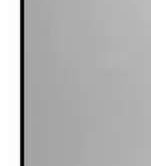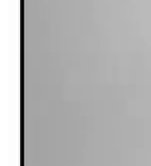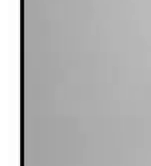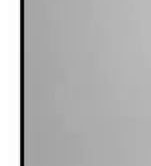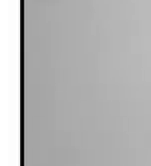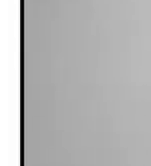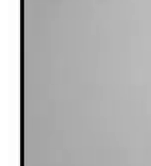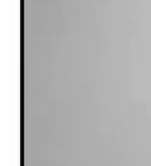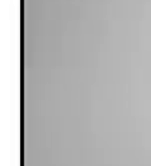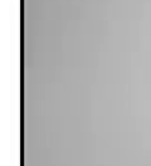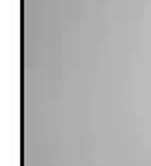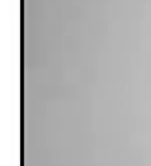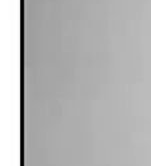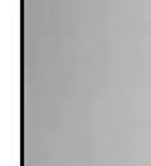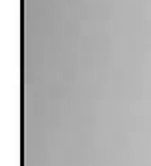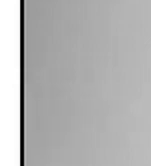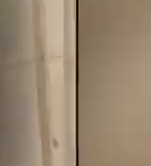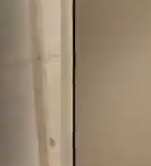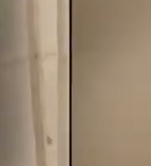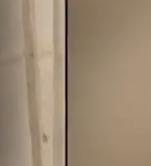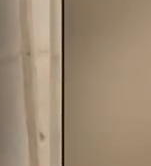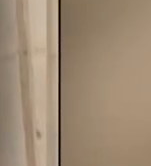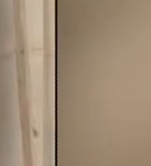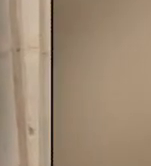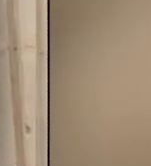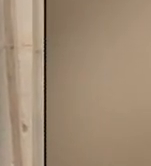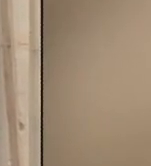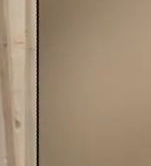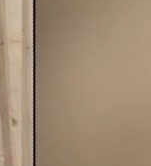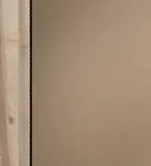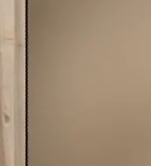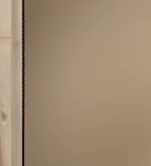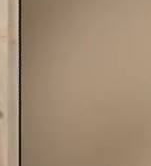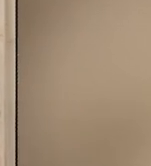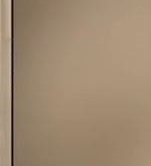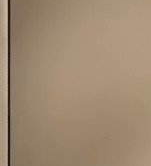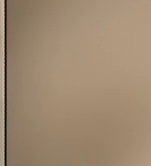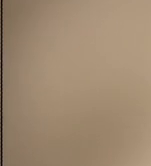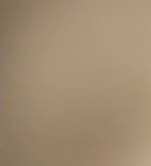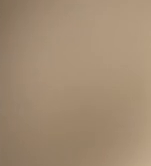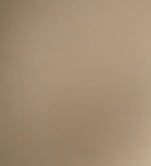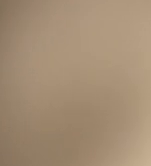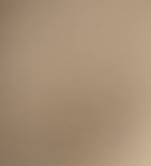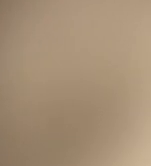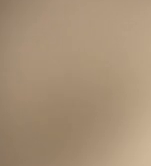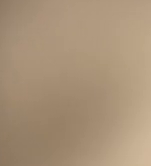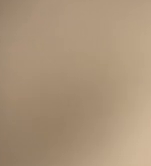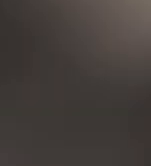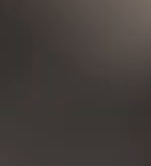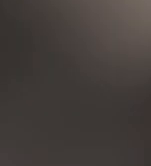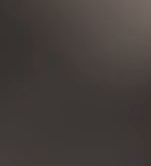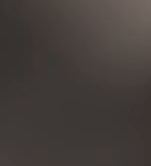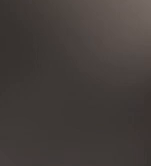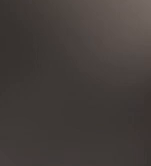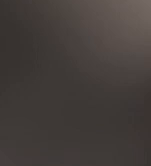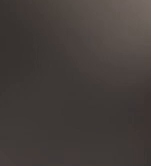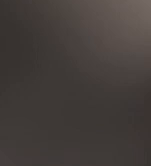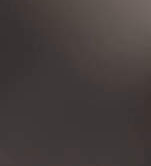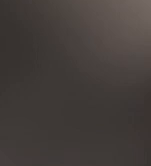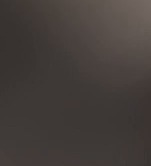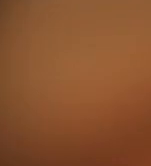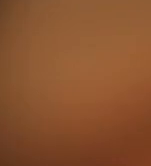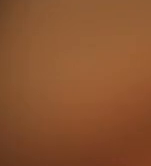del que trazó los planos y comenzó la construcción. Todo esto hizo que gozara de fama y los elogios de Dante y Boccaccio. Su influencia